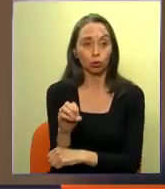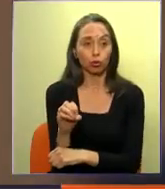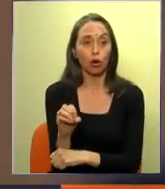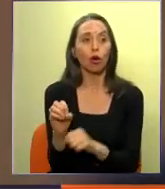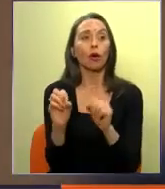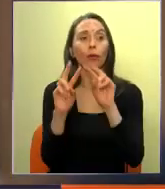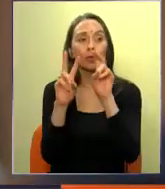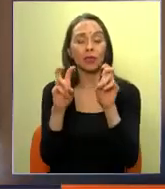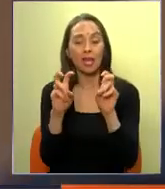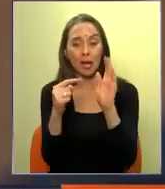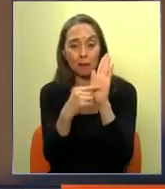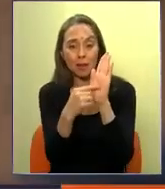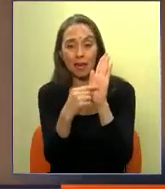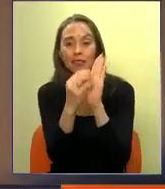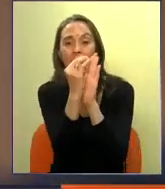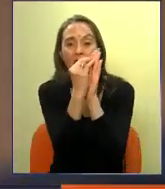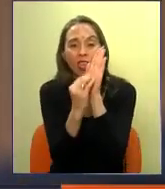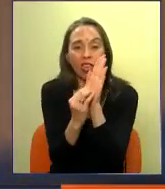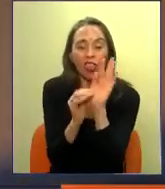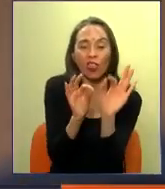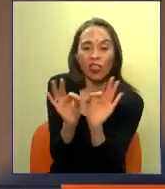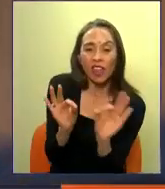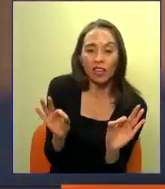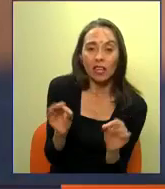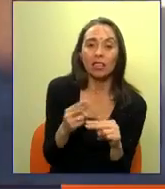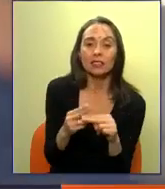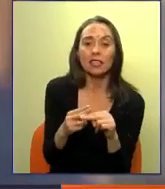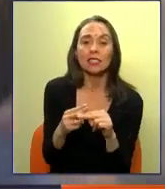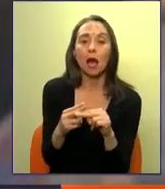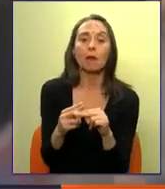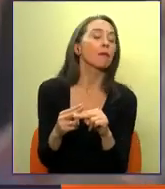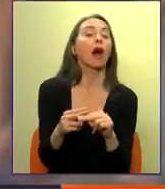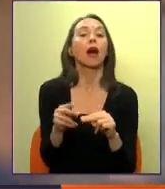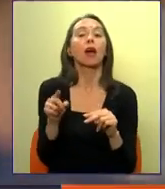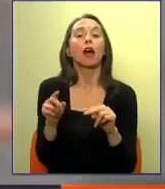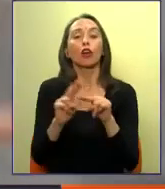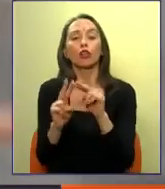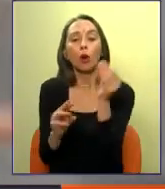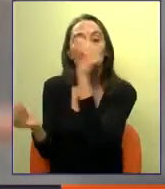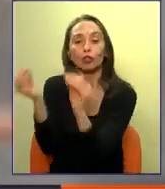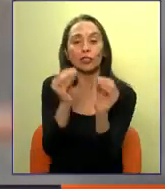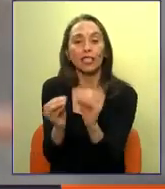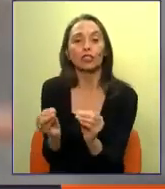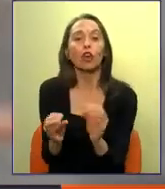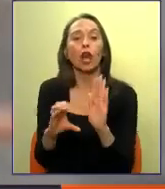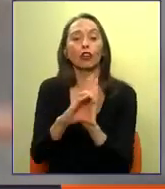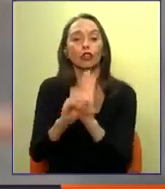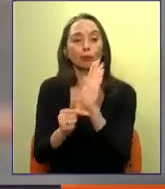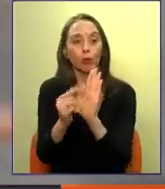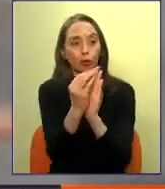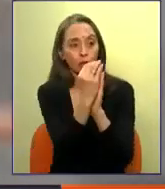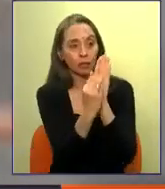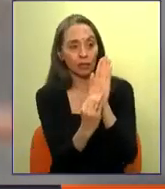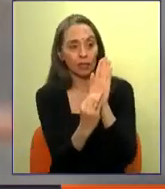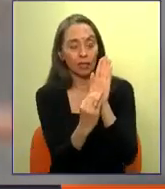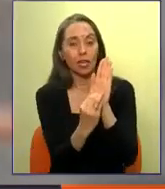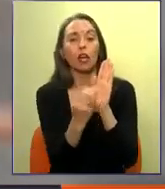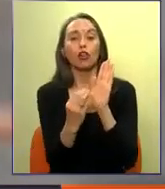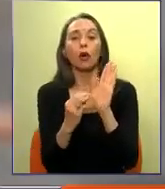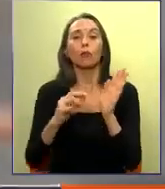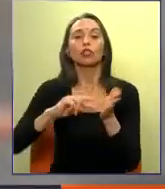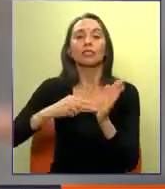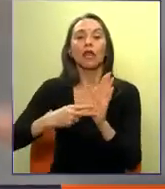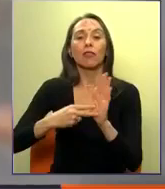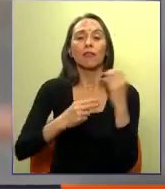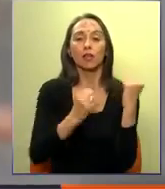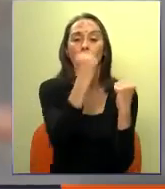críticos está en los detalles y lo que llama la sala de máquinas de la Constitución. Aquella parte en que se distribuye el poder. Por ejemplo, el